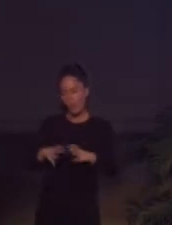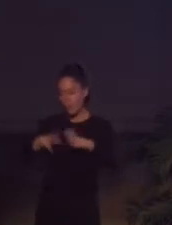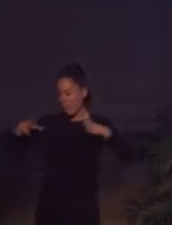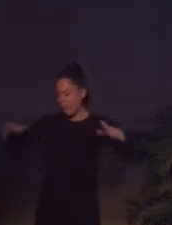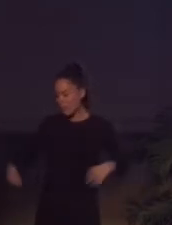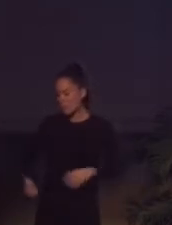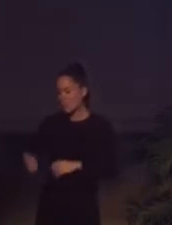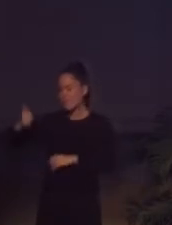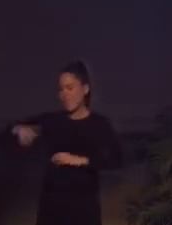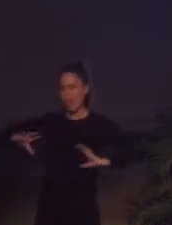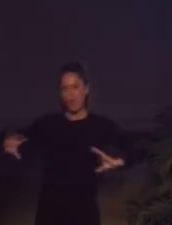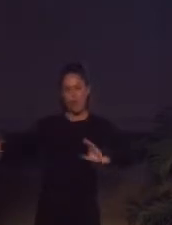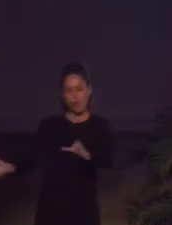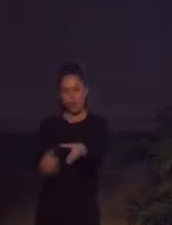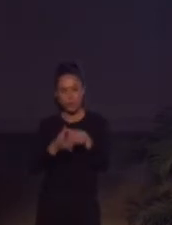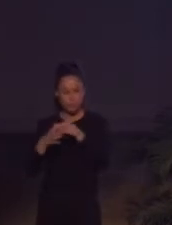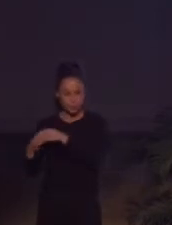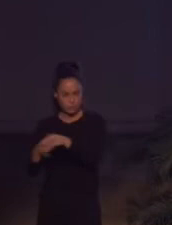Por lo menos.